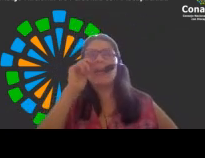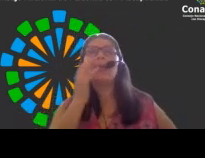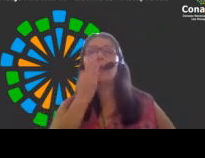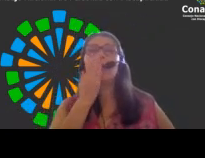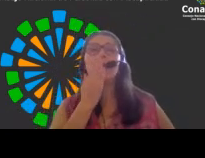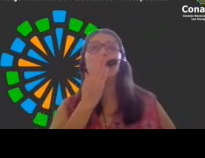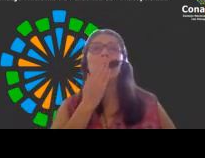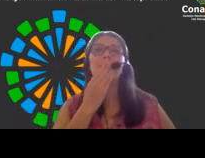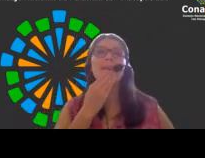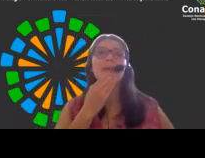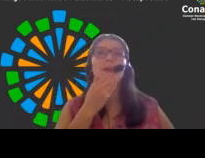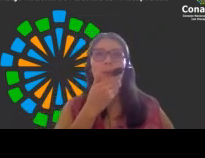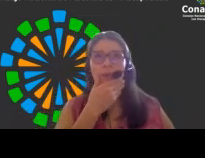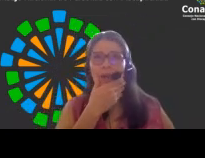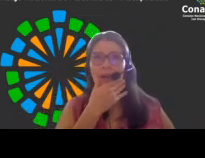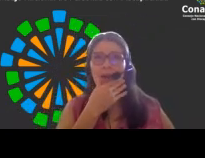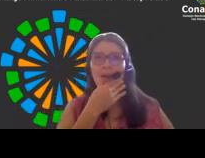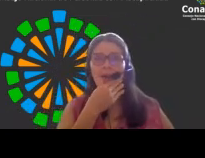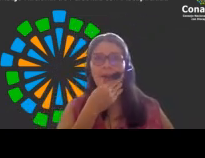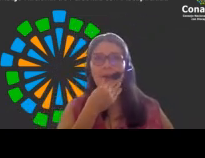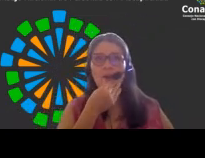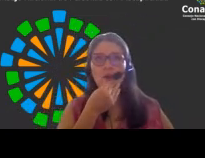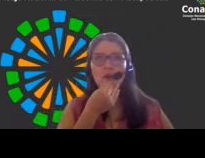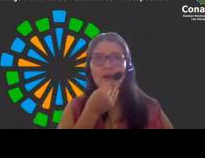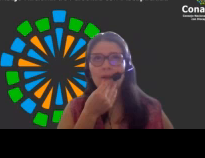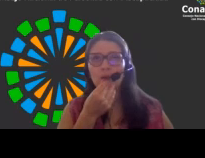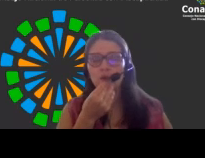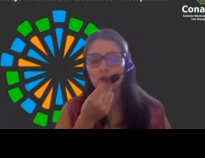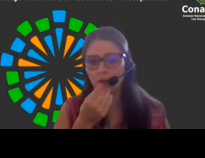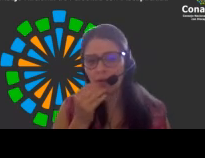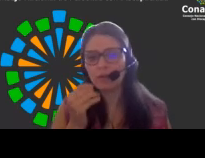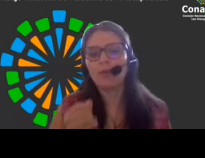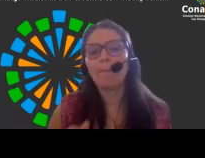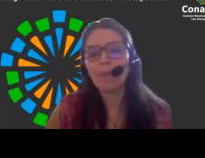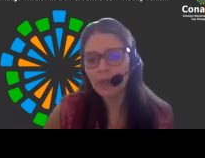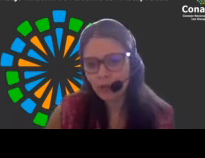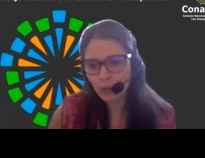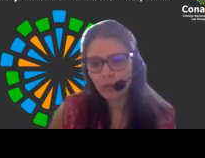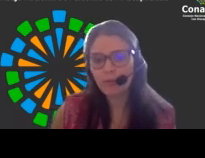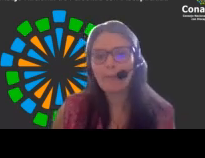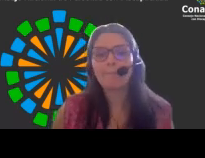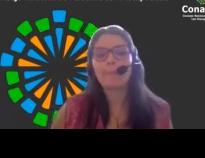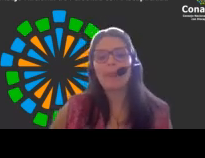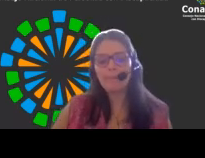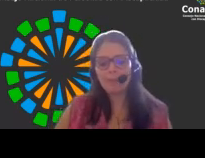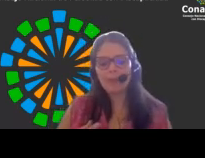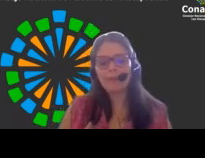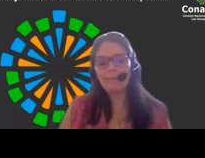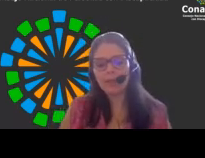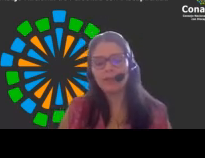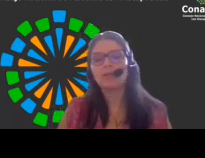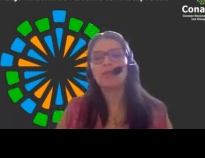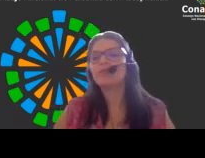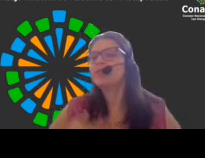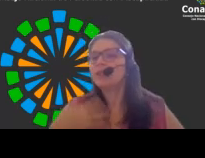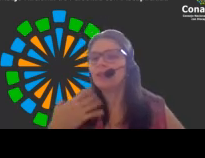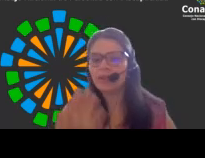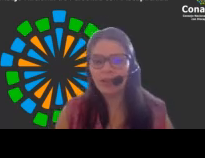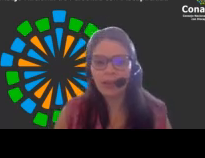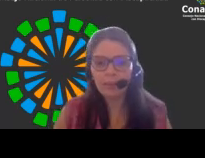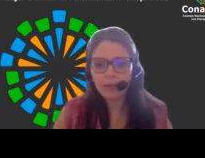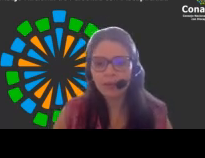si hay creo que una una reducción en los impuestos para empresas